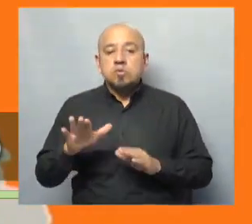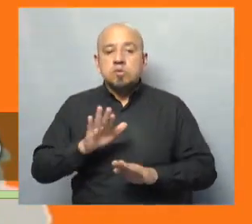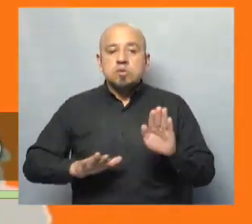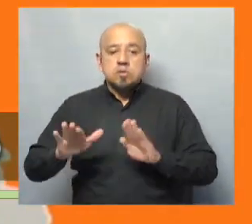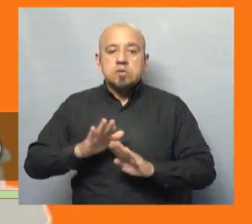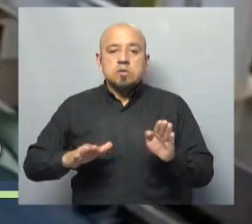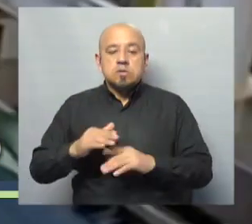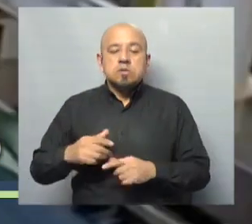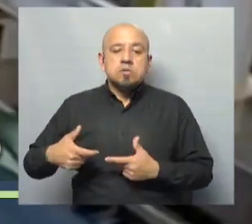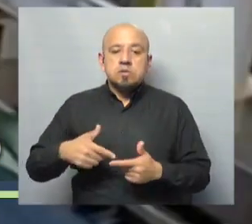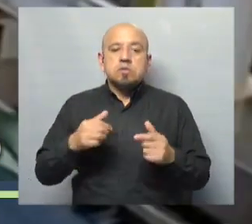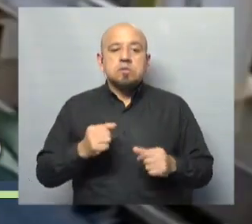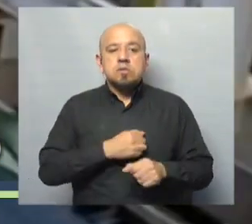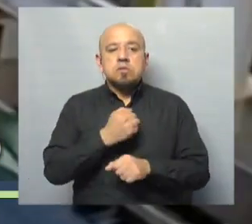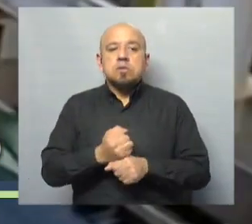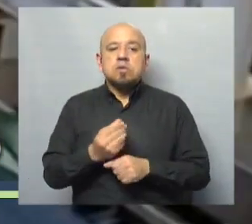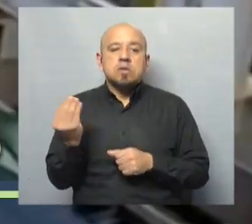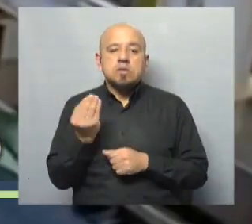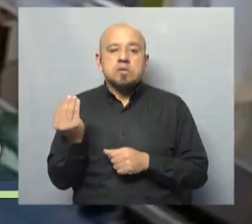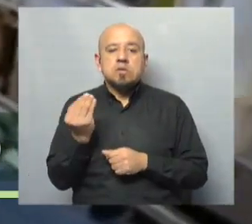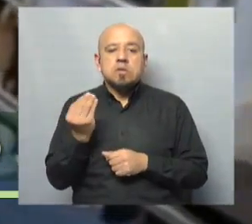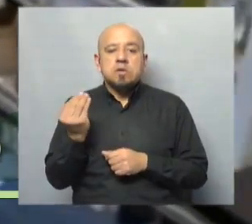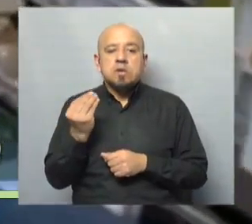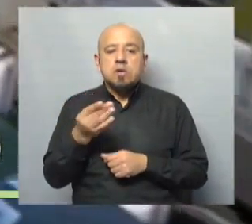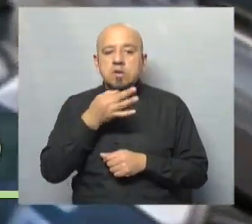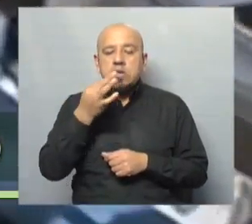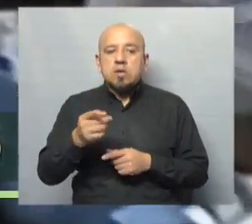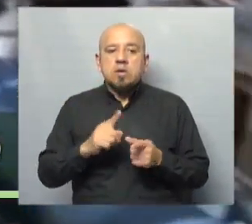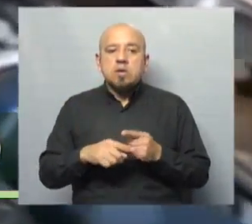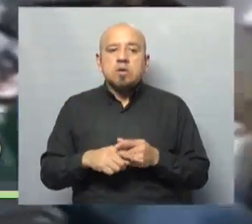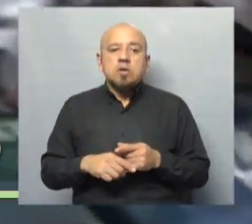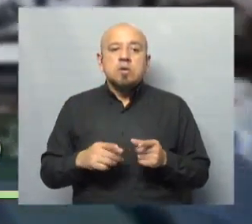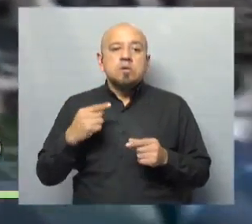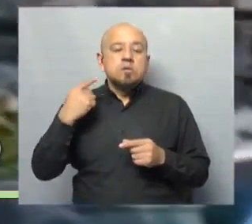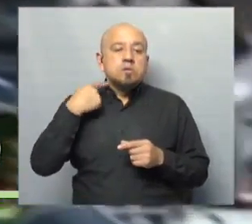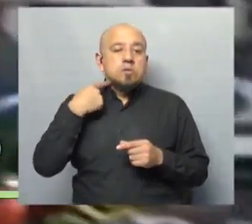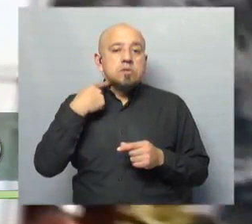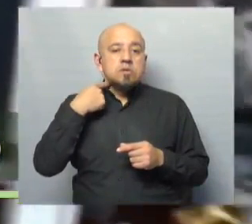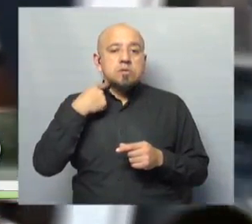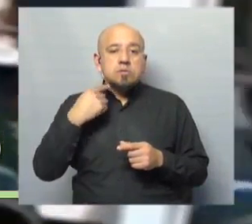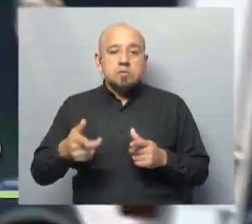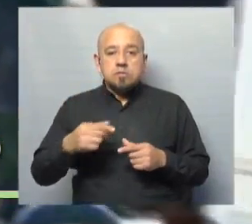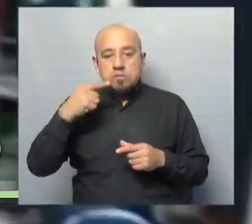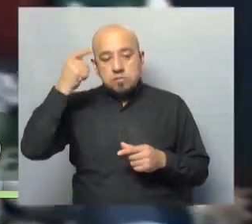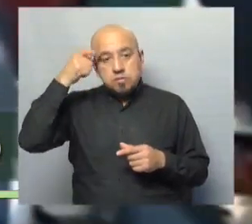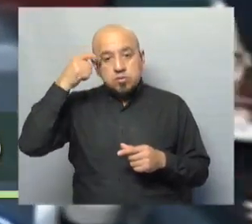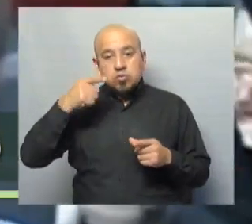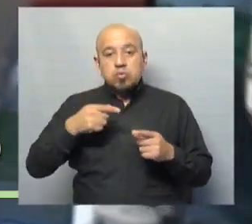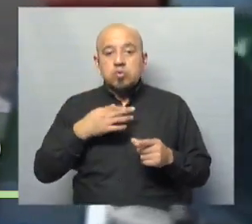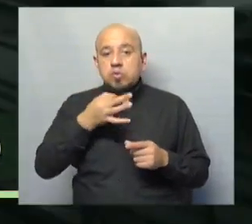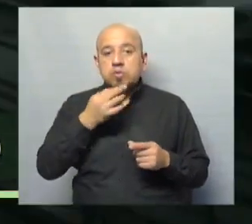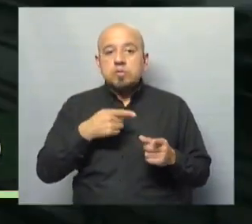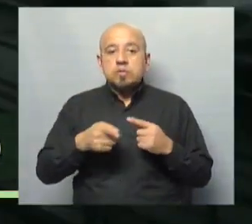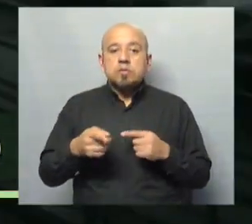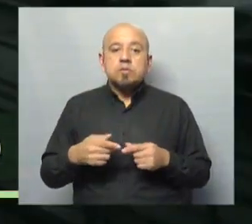mantenimiento que durarán hasta las primeras horas del sábado informó gazprom y la gasística rusa indicó que en correspondencia con la documentación técnica del